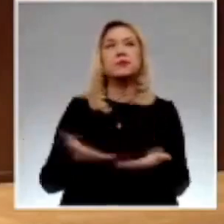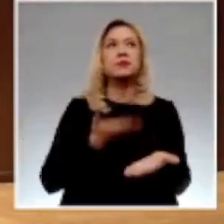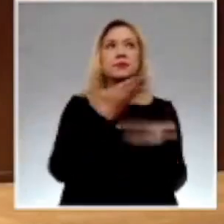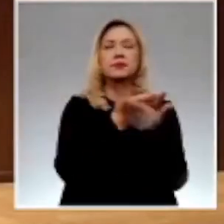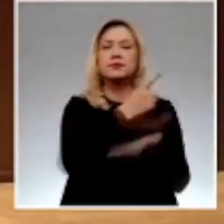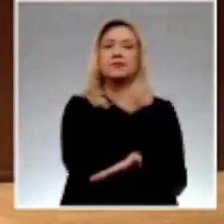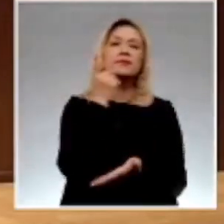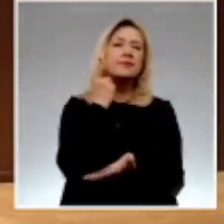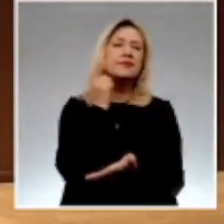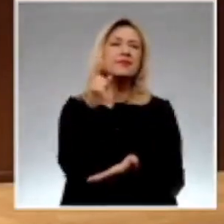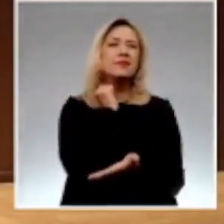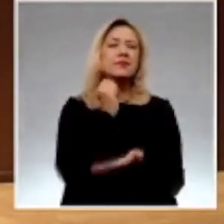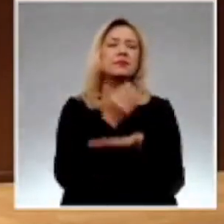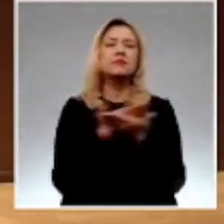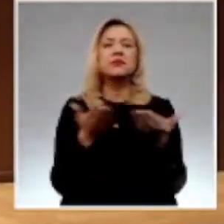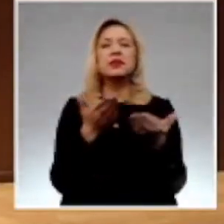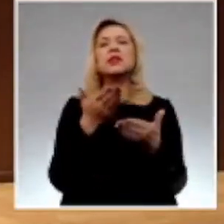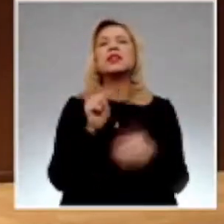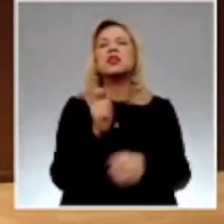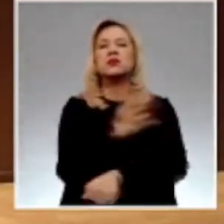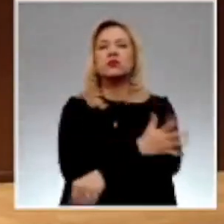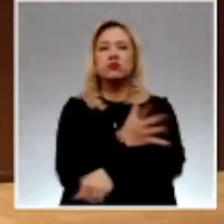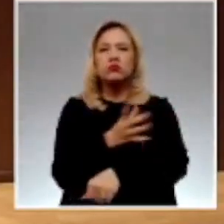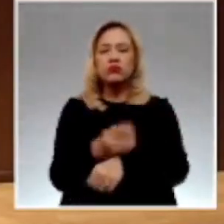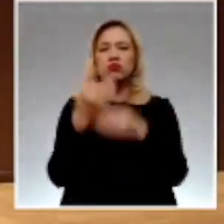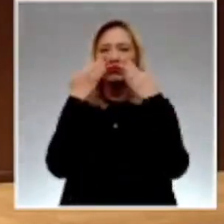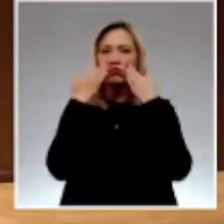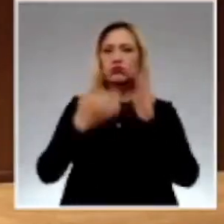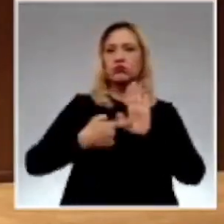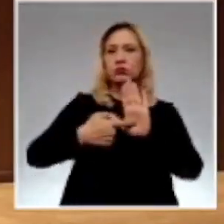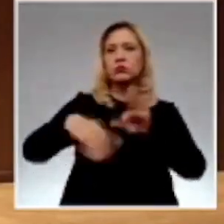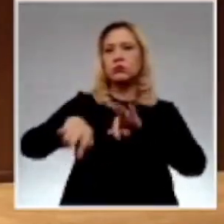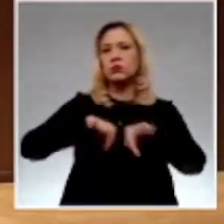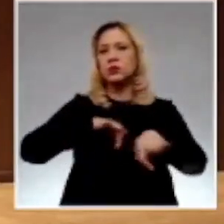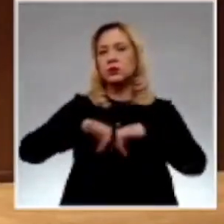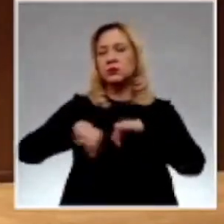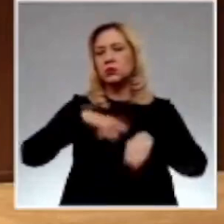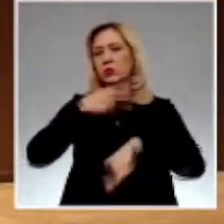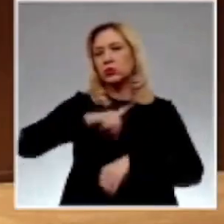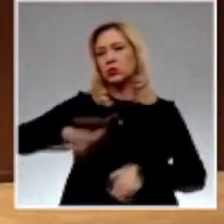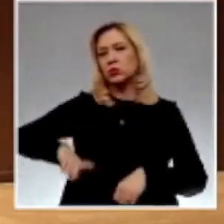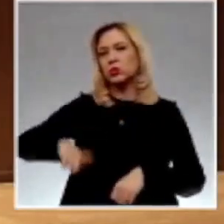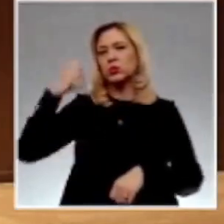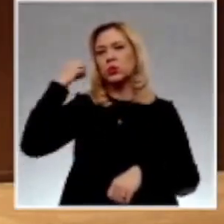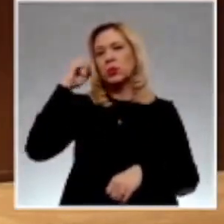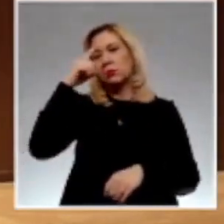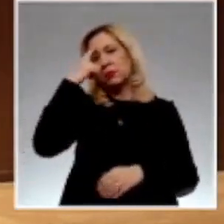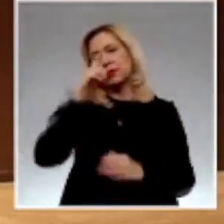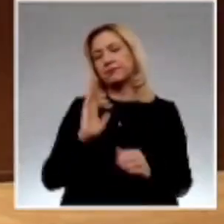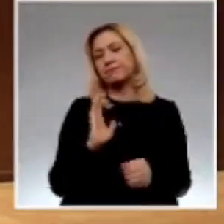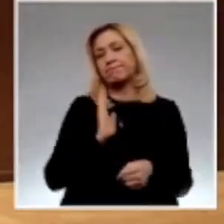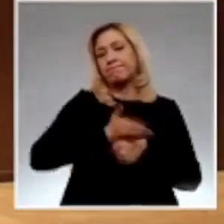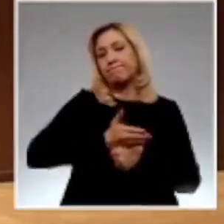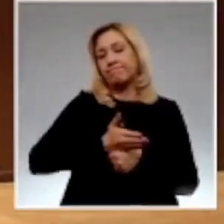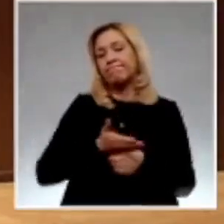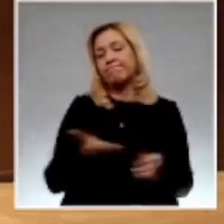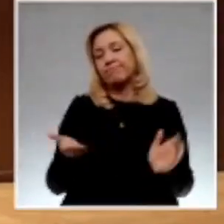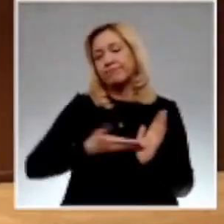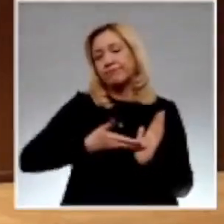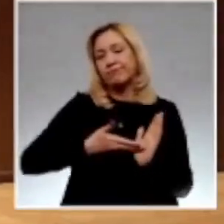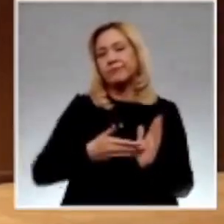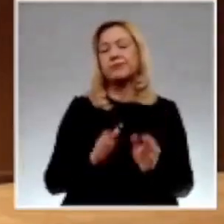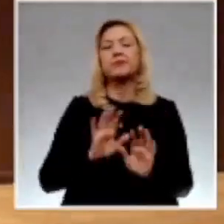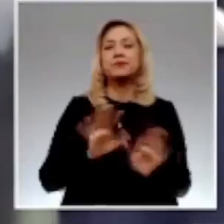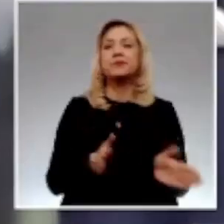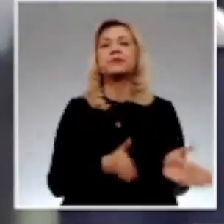honestidad transparencia y función pública de Oaxaca para que establezcan la sanción al inicio de la sesión se aprobó el retiro del recurso